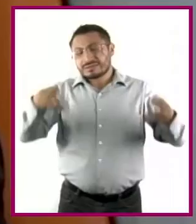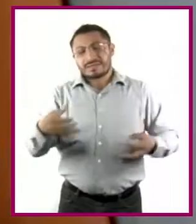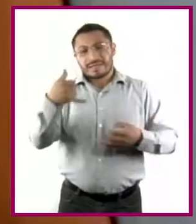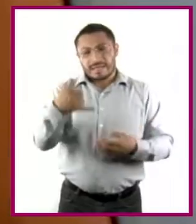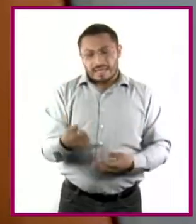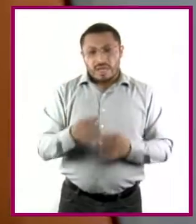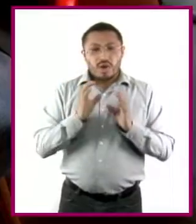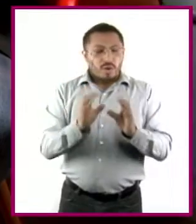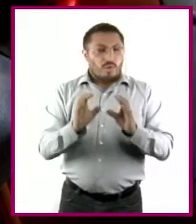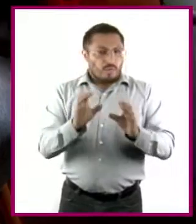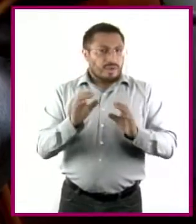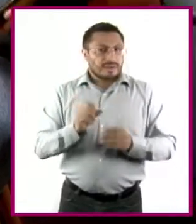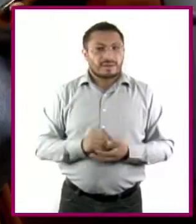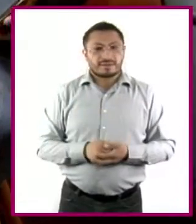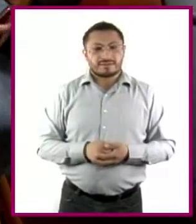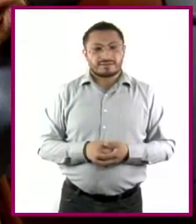zanja.